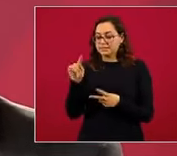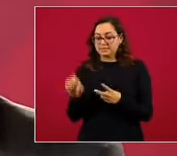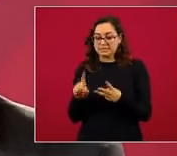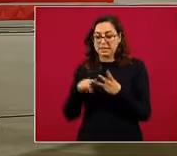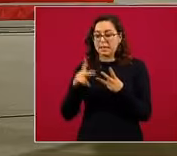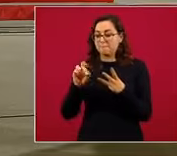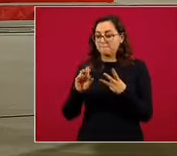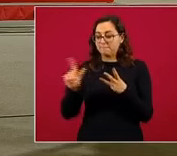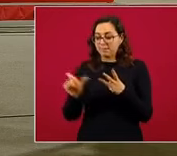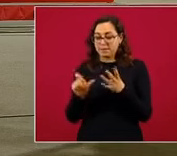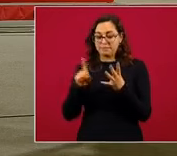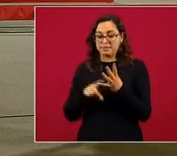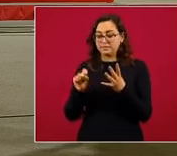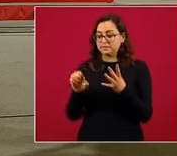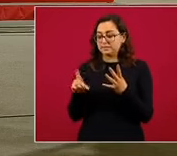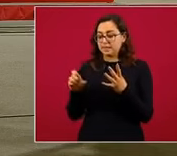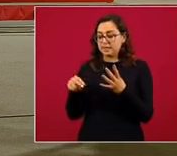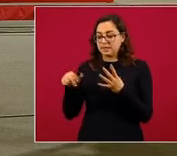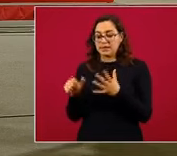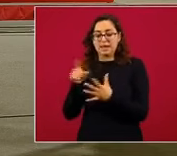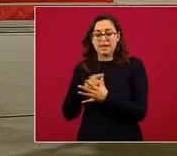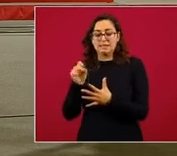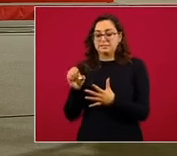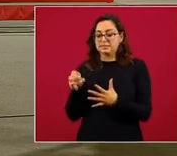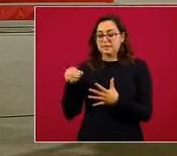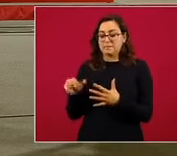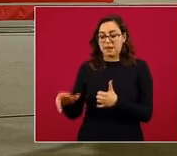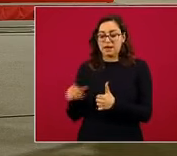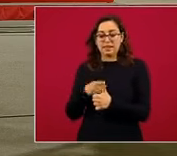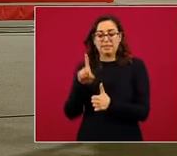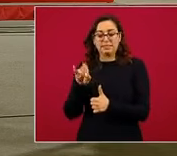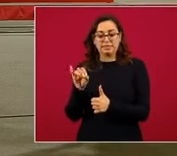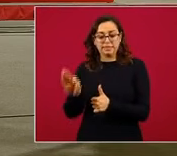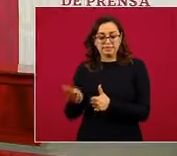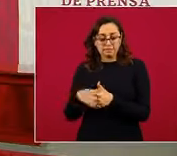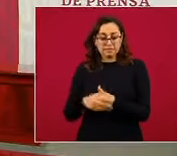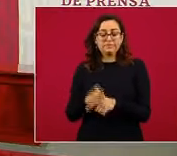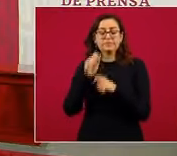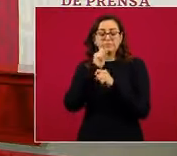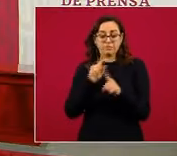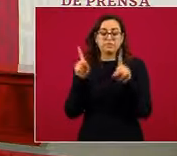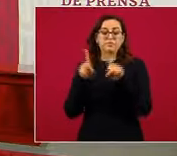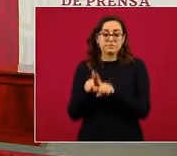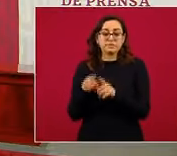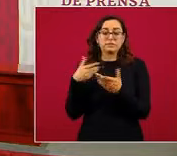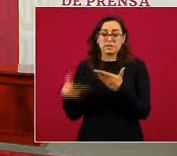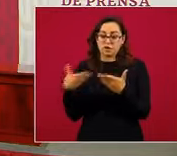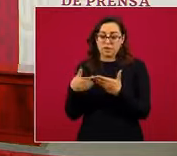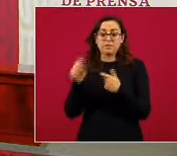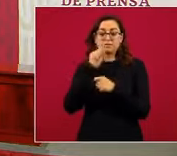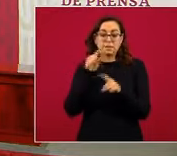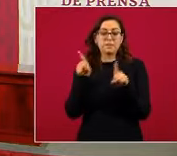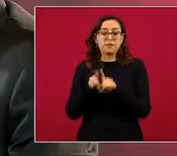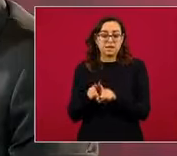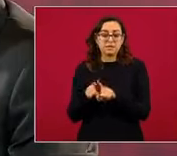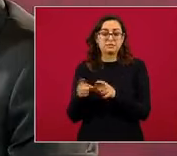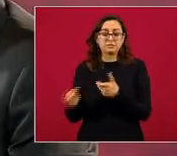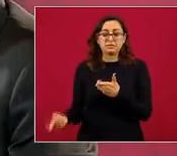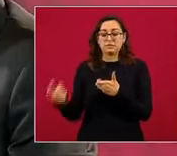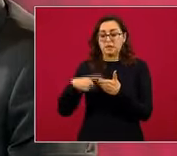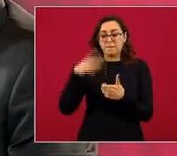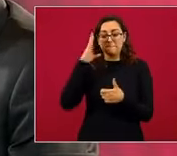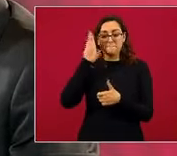Pemex, de los servicios de SEDENA, CEMAR y el Sistema Nacional DIF. Y ahora participa como invitado permanente también el maestro